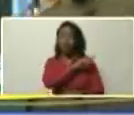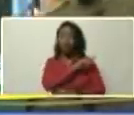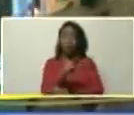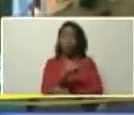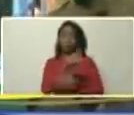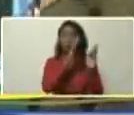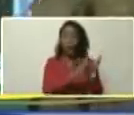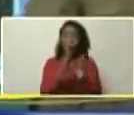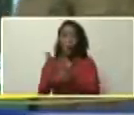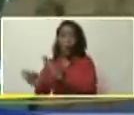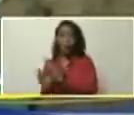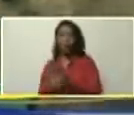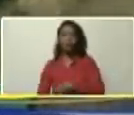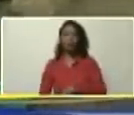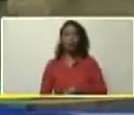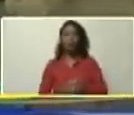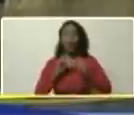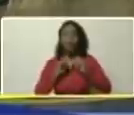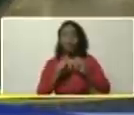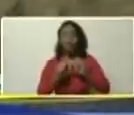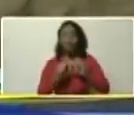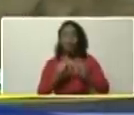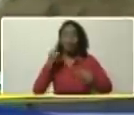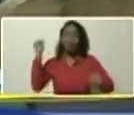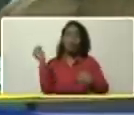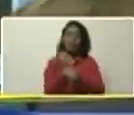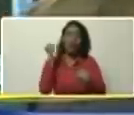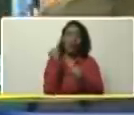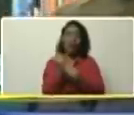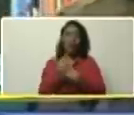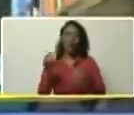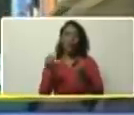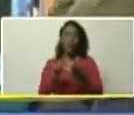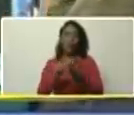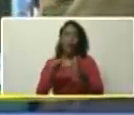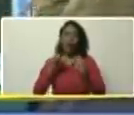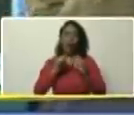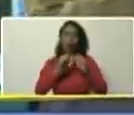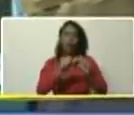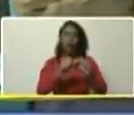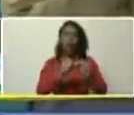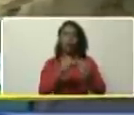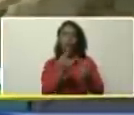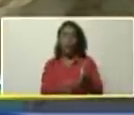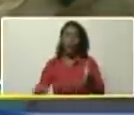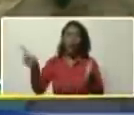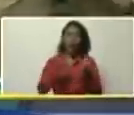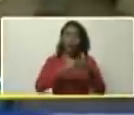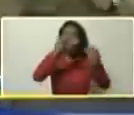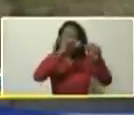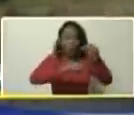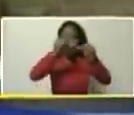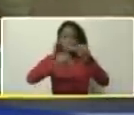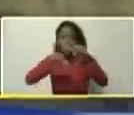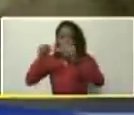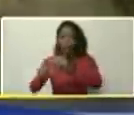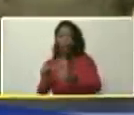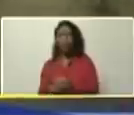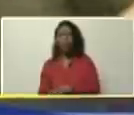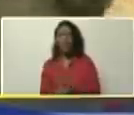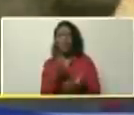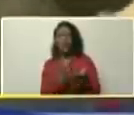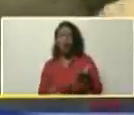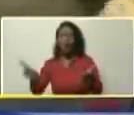donde haya que poner orden. Continuaremos la gestión donde haya que continuarla. Rectificaremos donde haya que rectificar